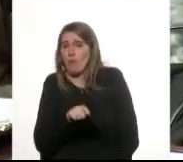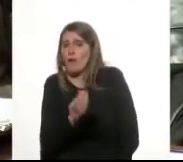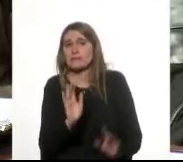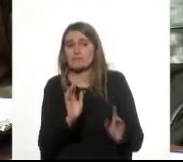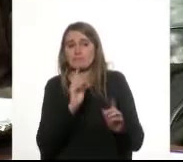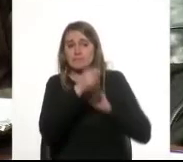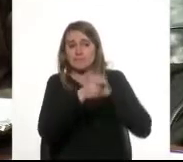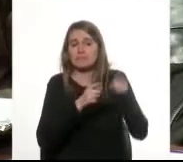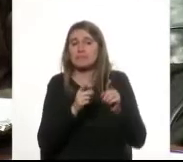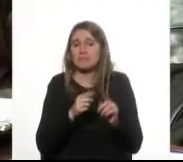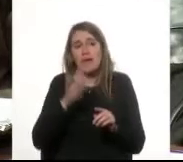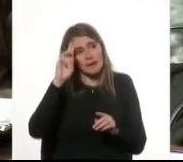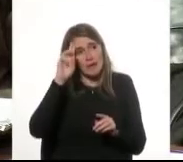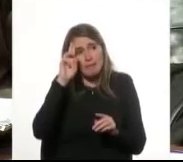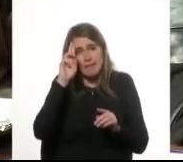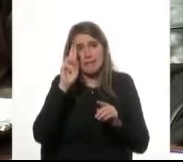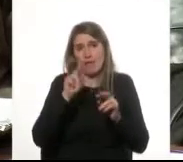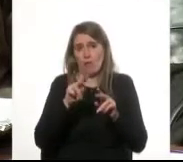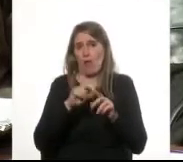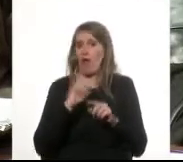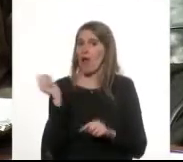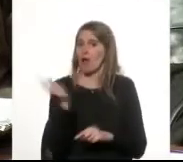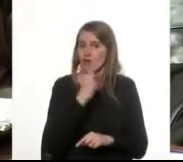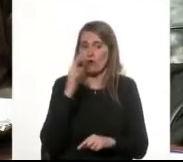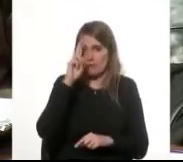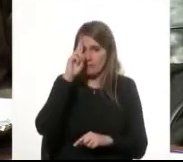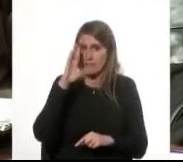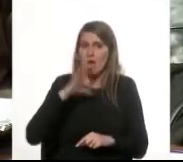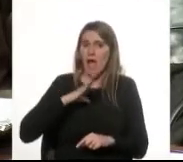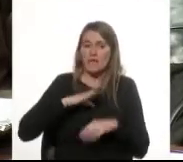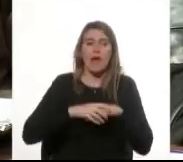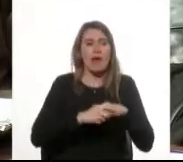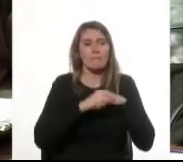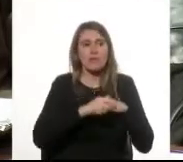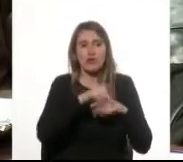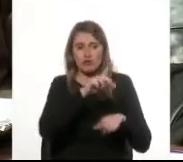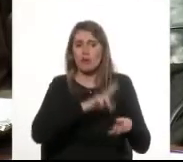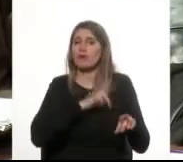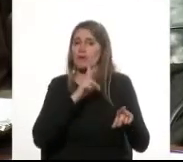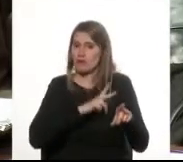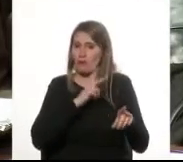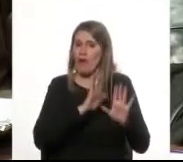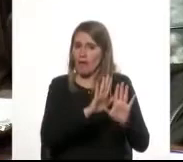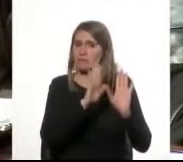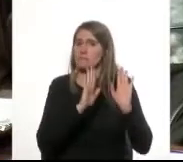Respetamos a todos. Tenemos amigos ricos.